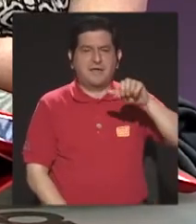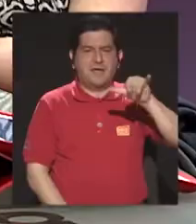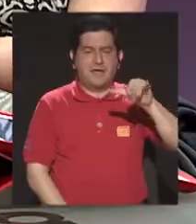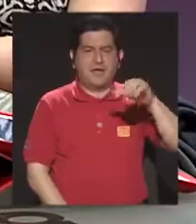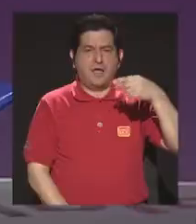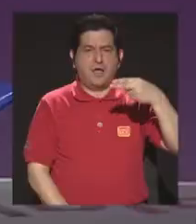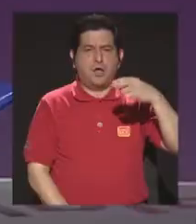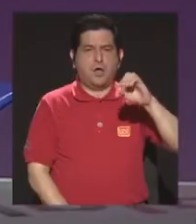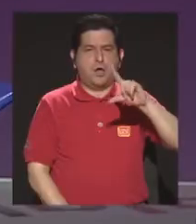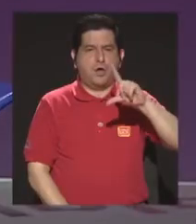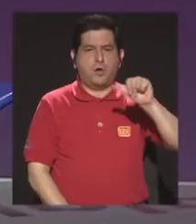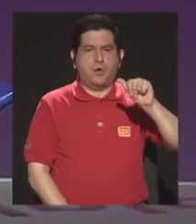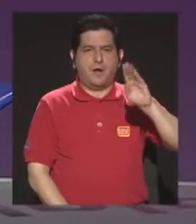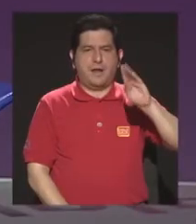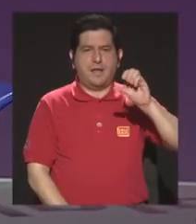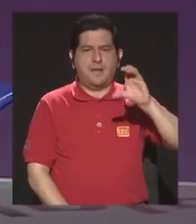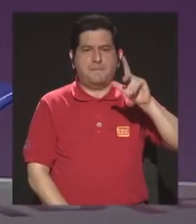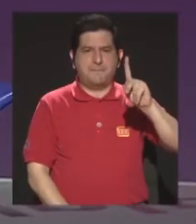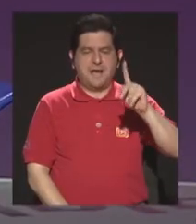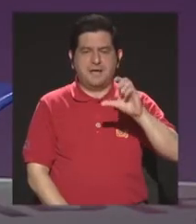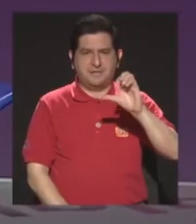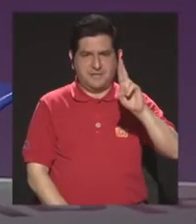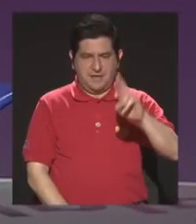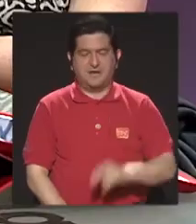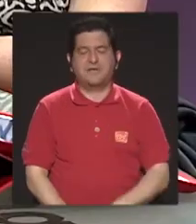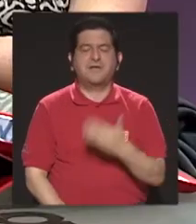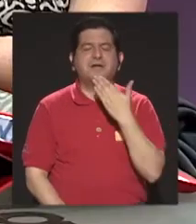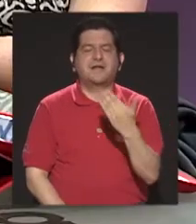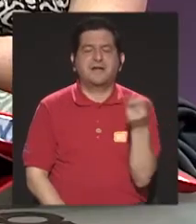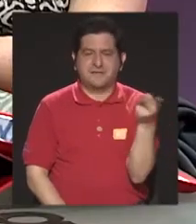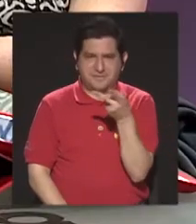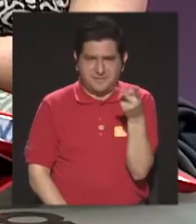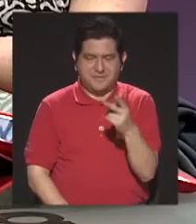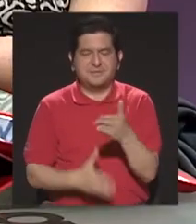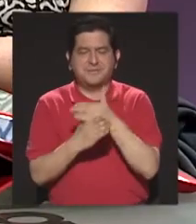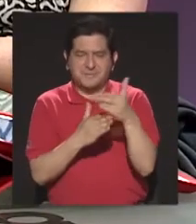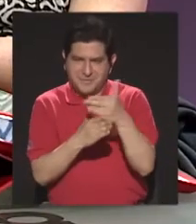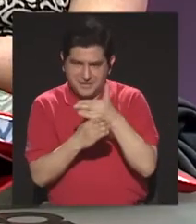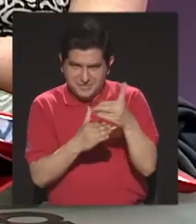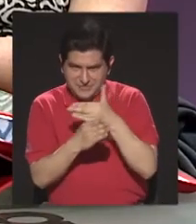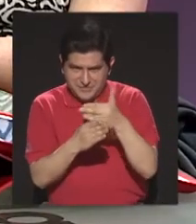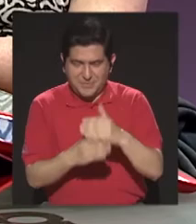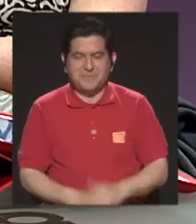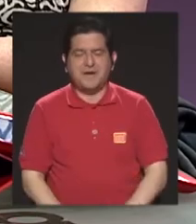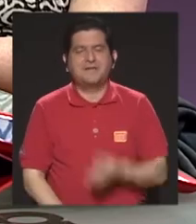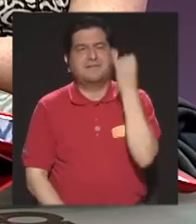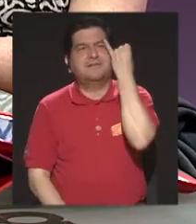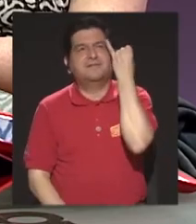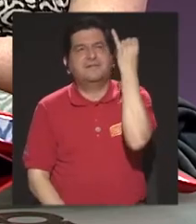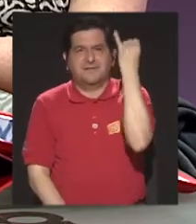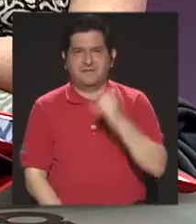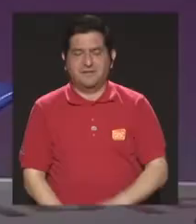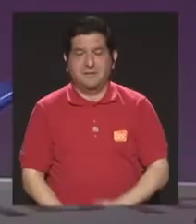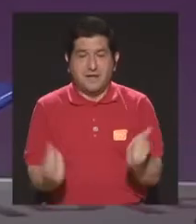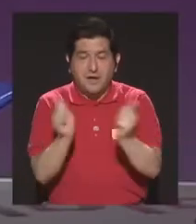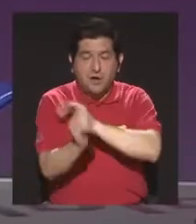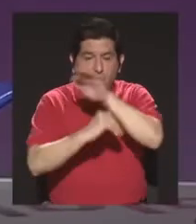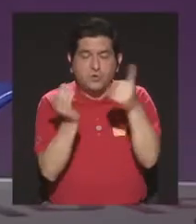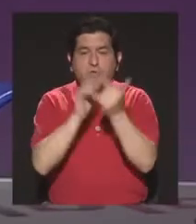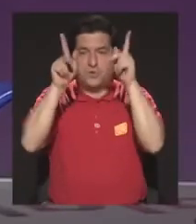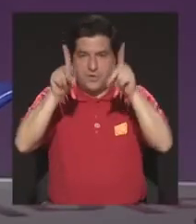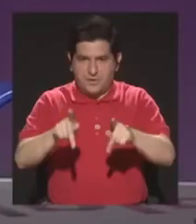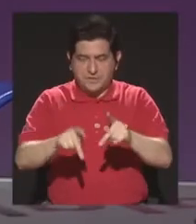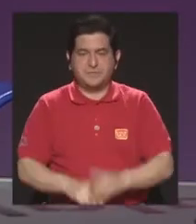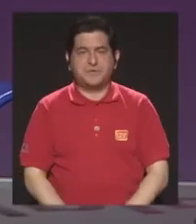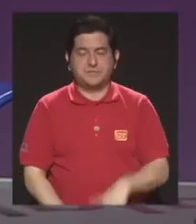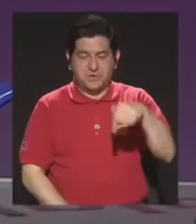Muchísimas gracias, Ariana. Muchísimas gracias, Beatriz, por compartir esta iniciativa con todas las personas